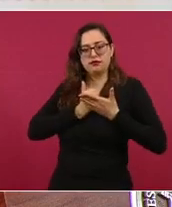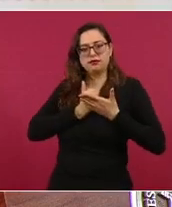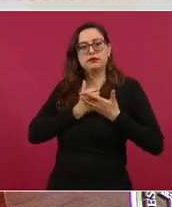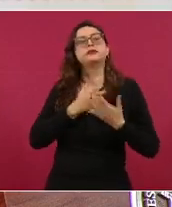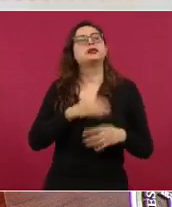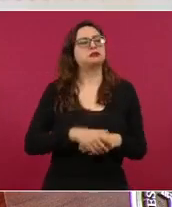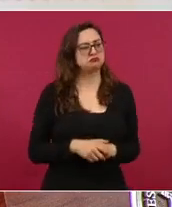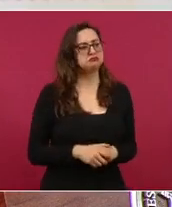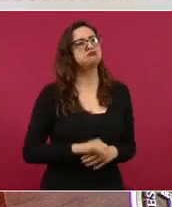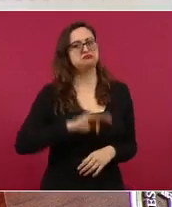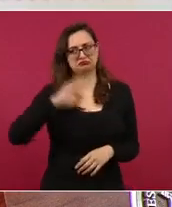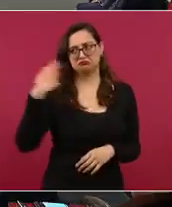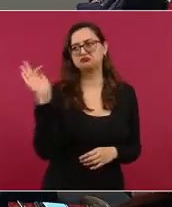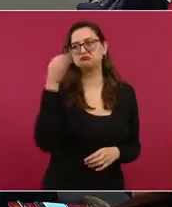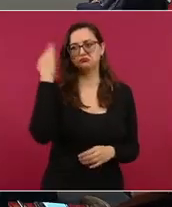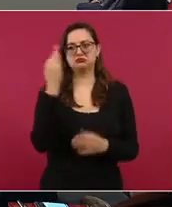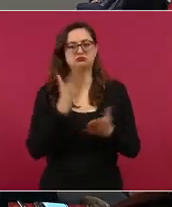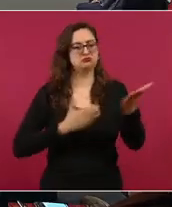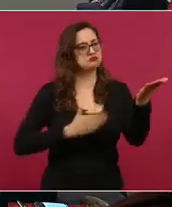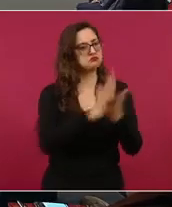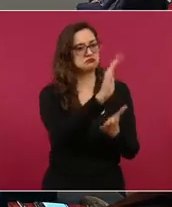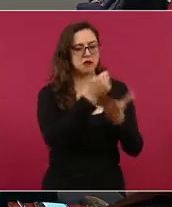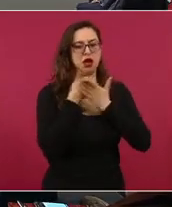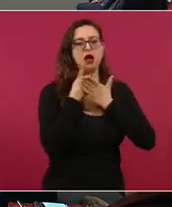pues 15 días y se autorizó